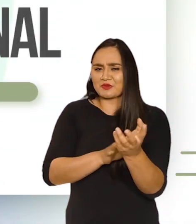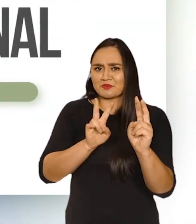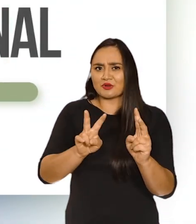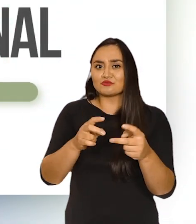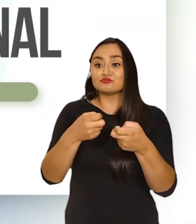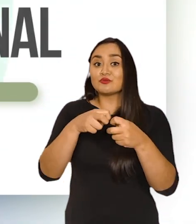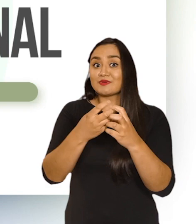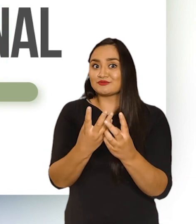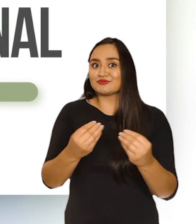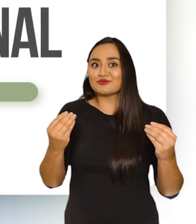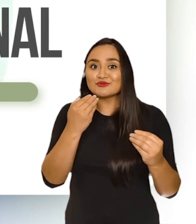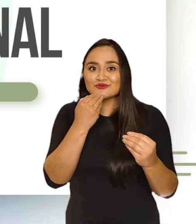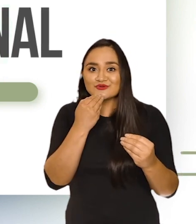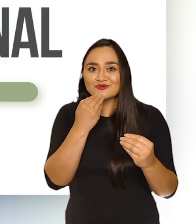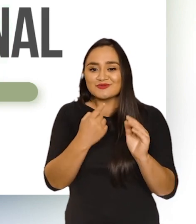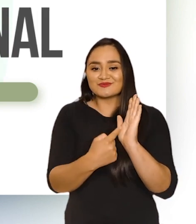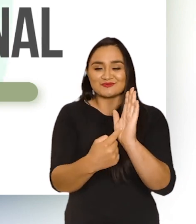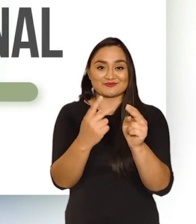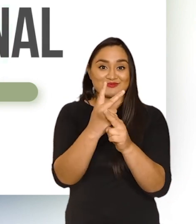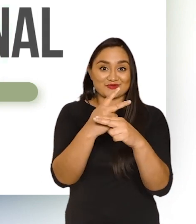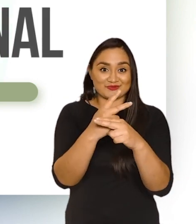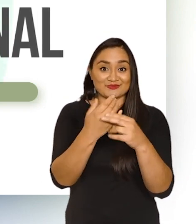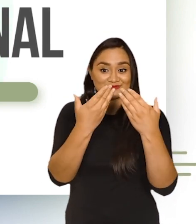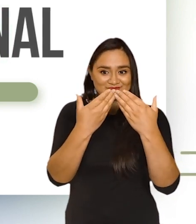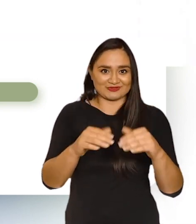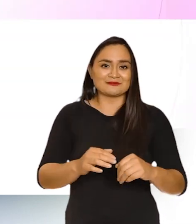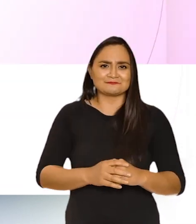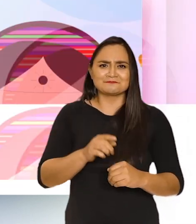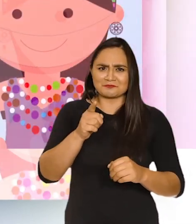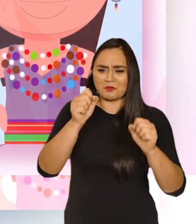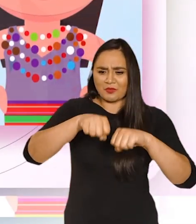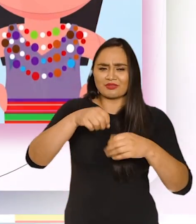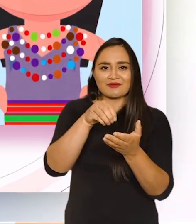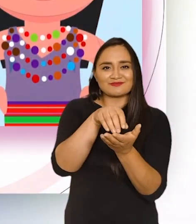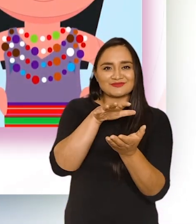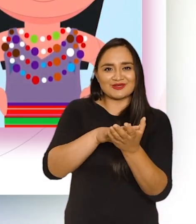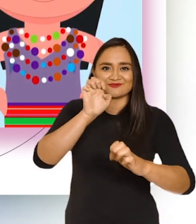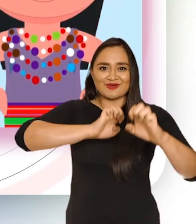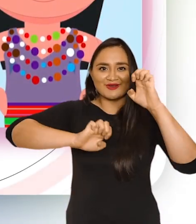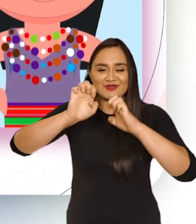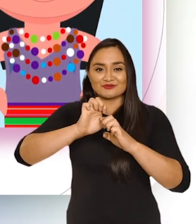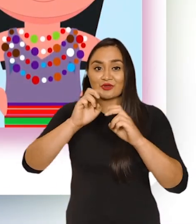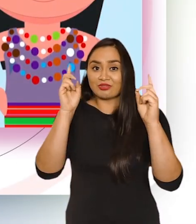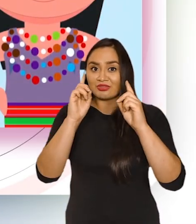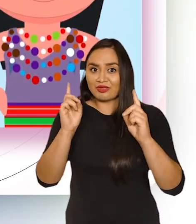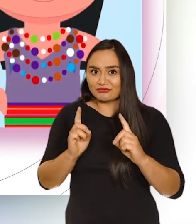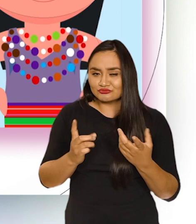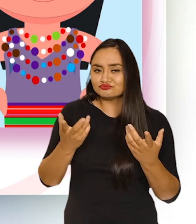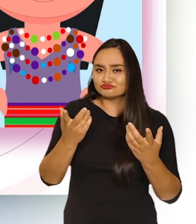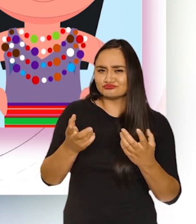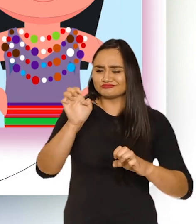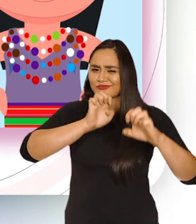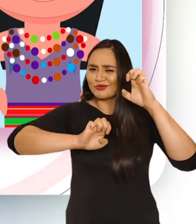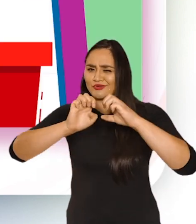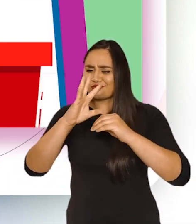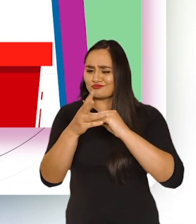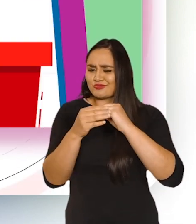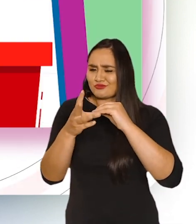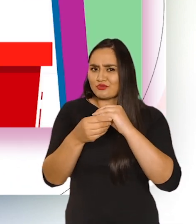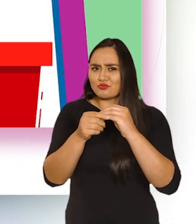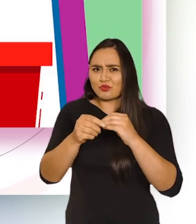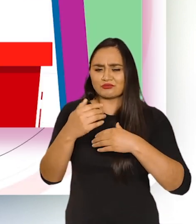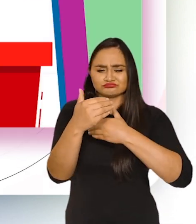pero se da solución al mismo con un producto final. Aquí puedes aplicar la evaluación diagnóstica, formativa y sumativa, para